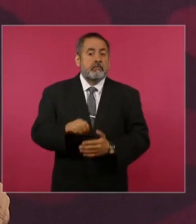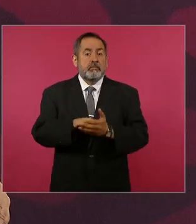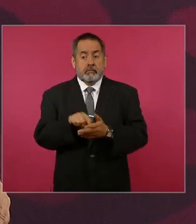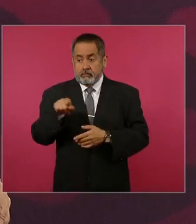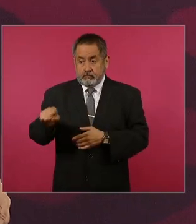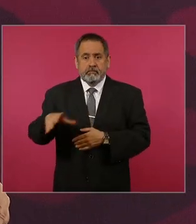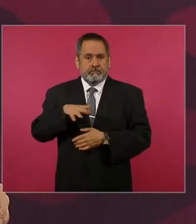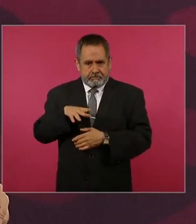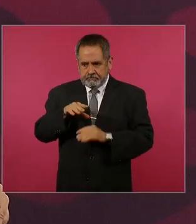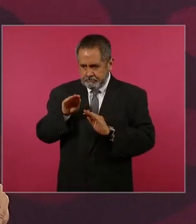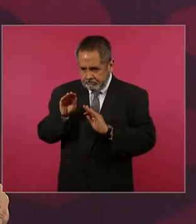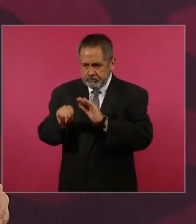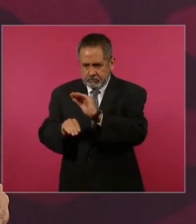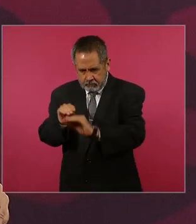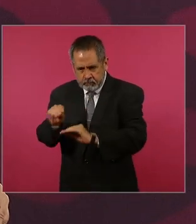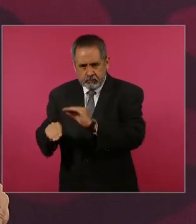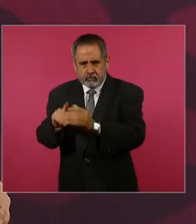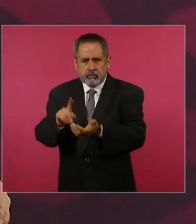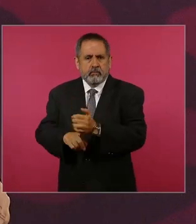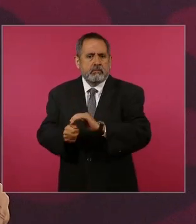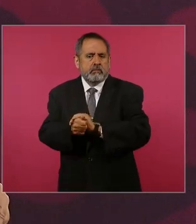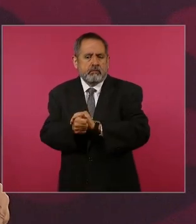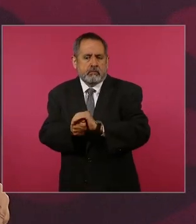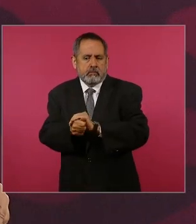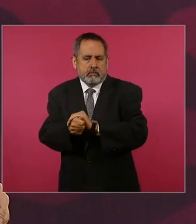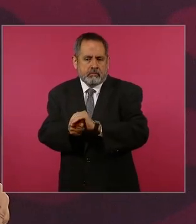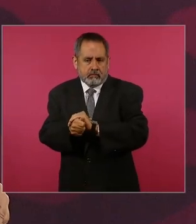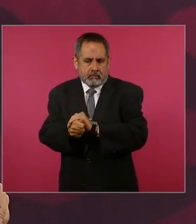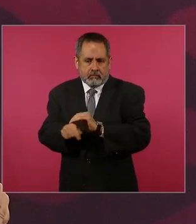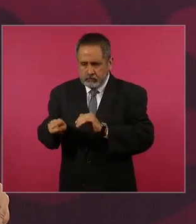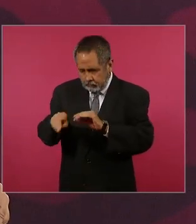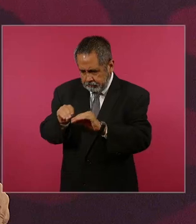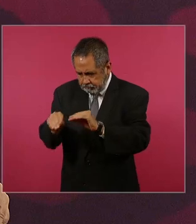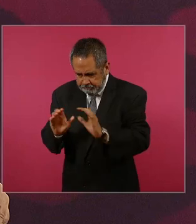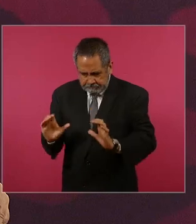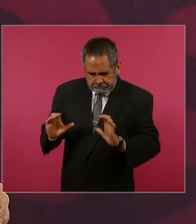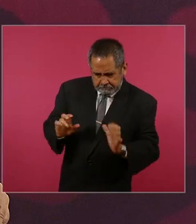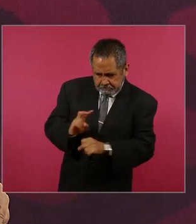criaderos de tortugas.